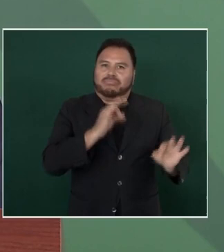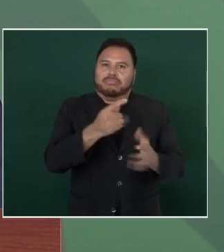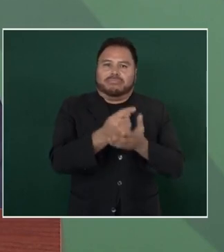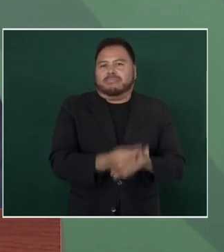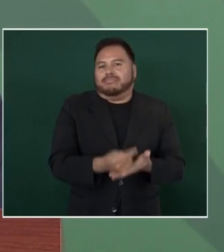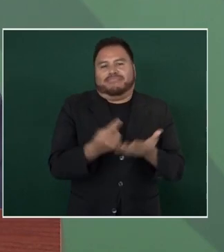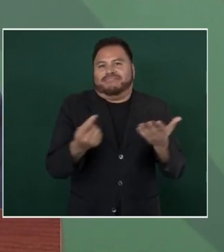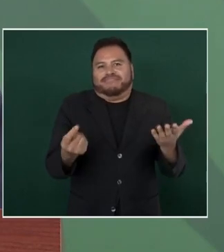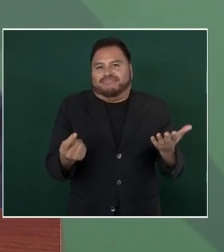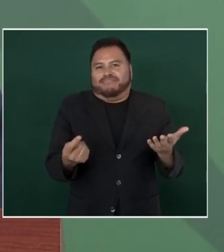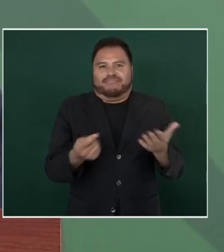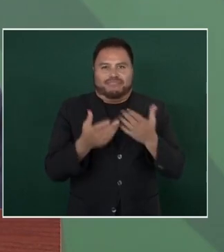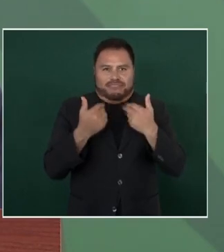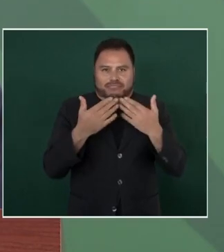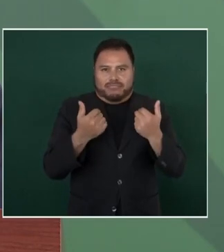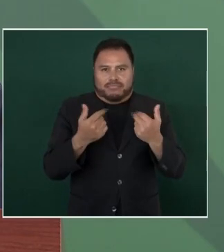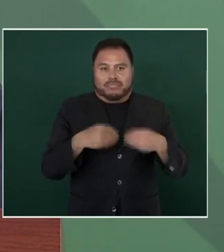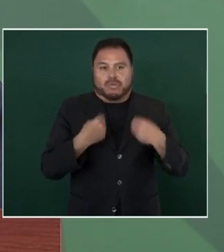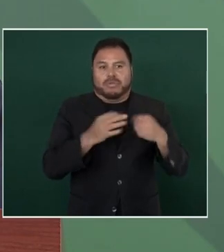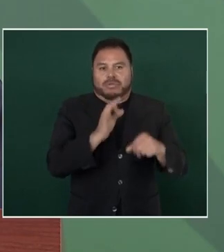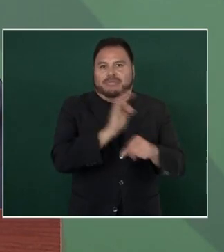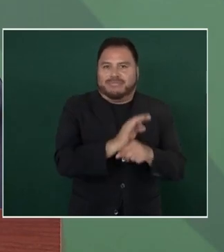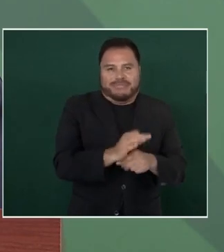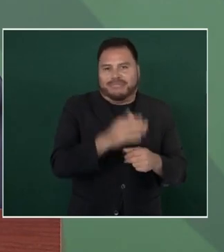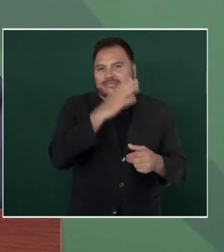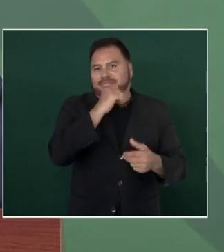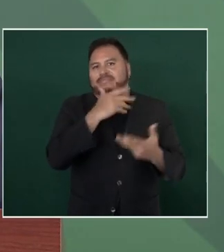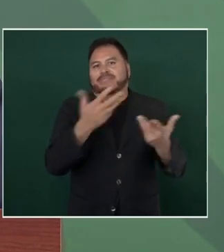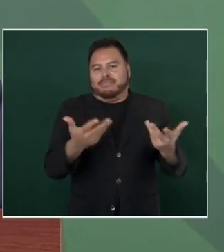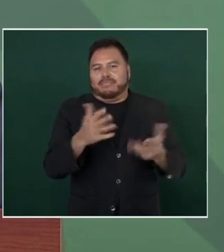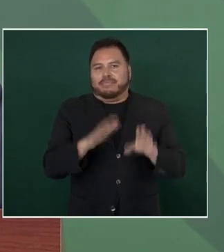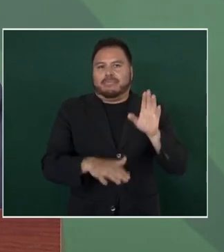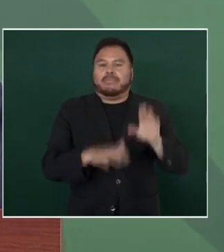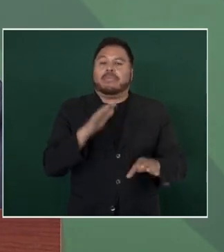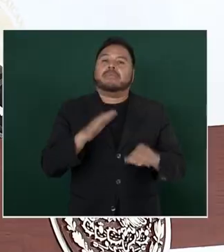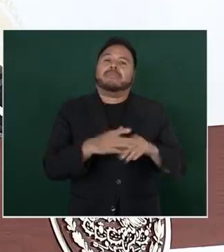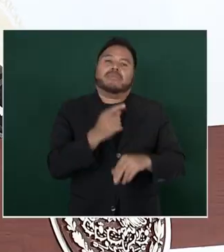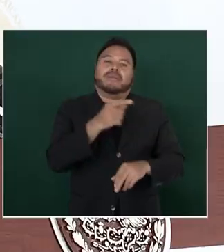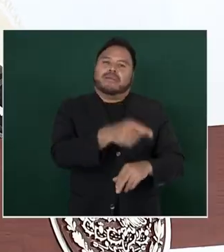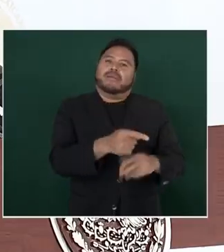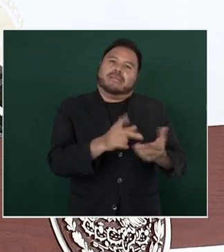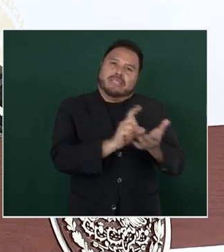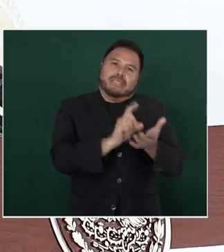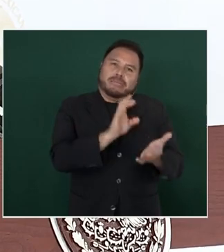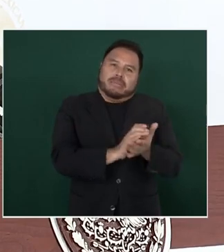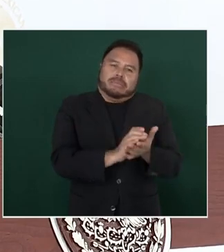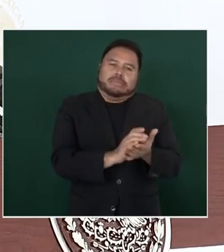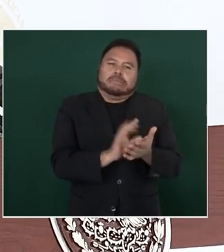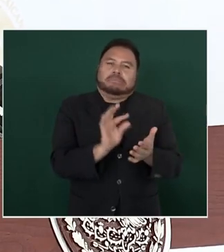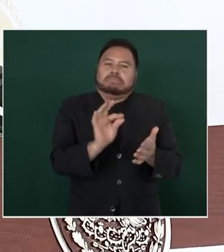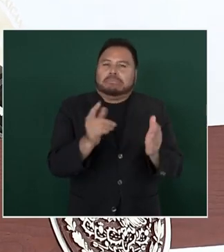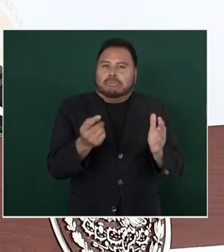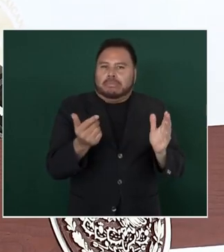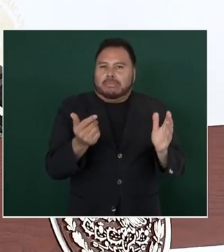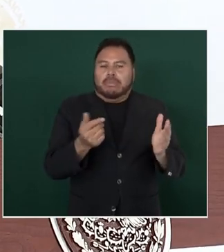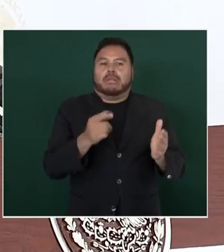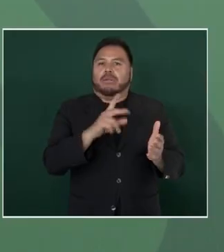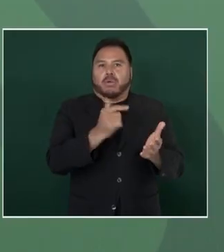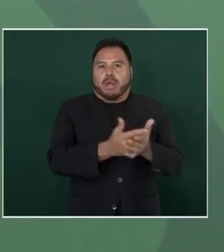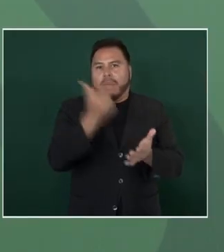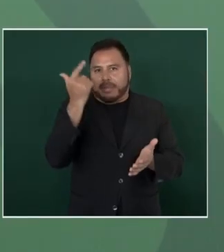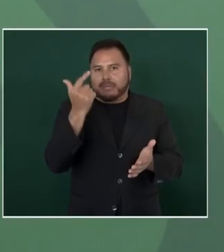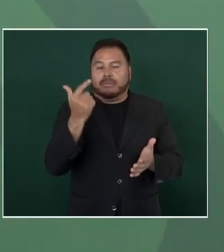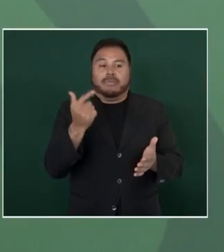leves, no graves, se convierten en discapacidades de por